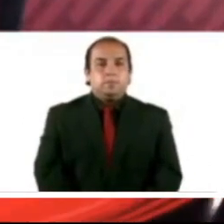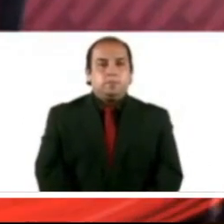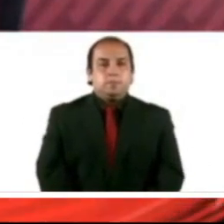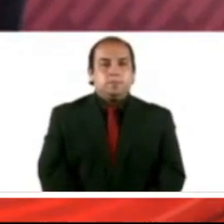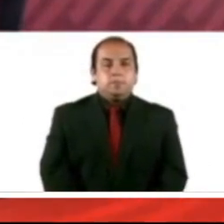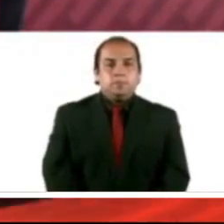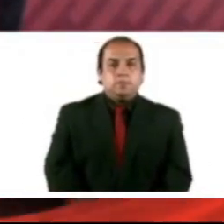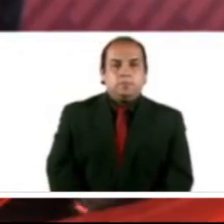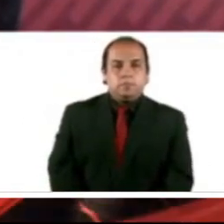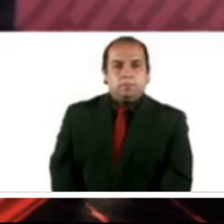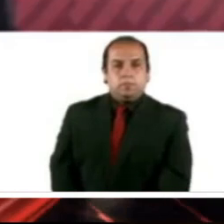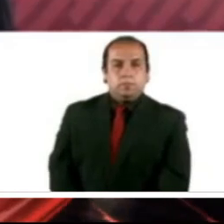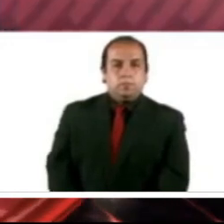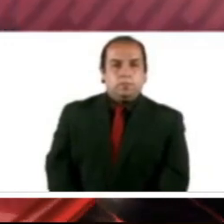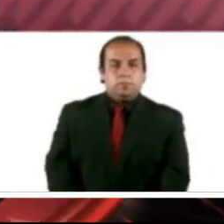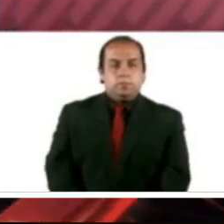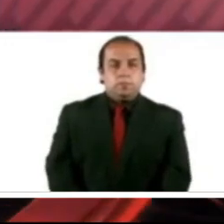Bueno, nada más para